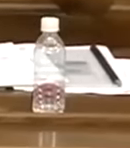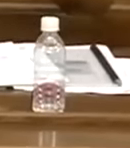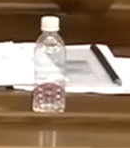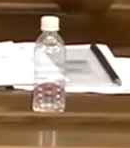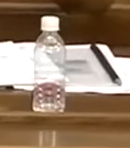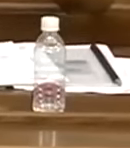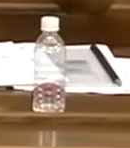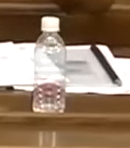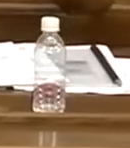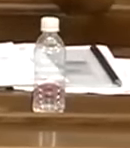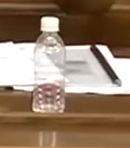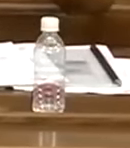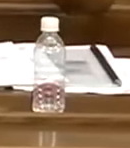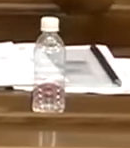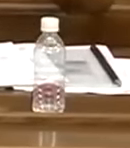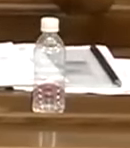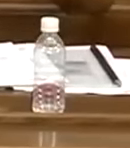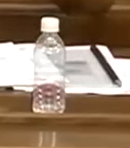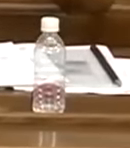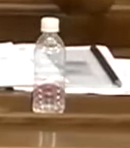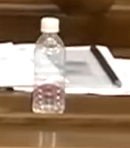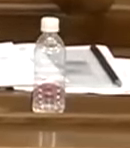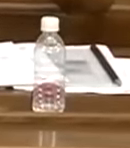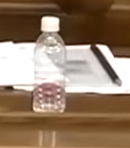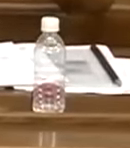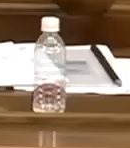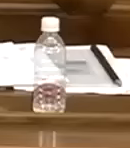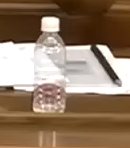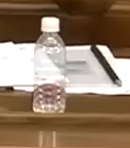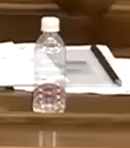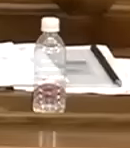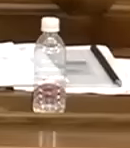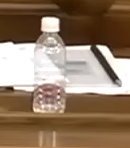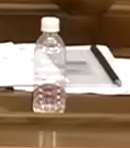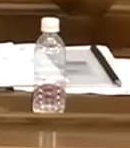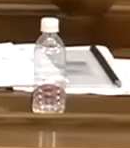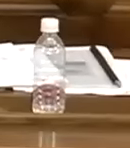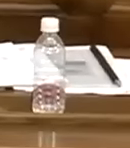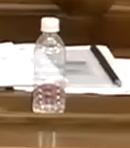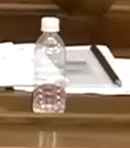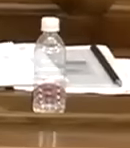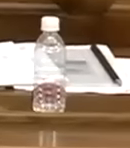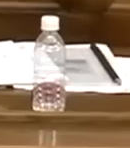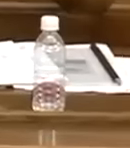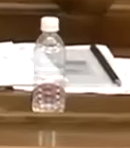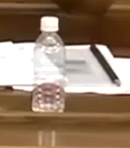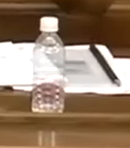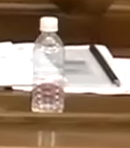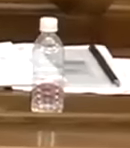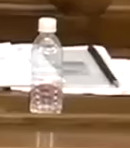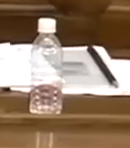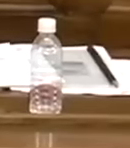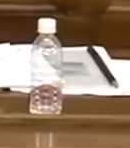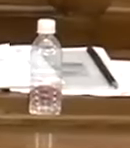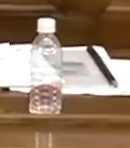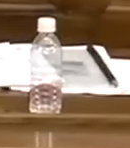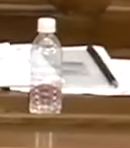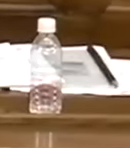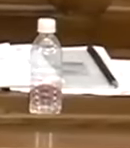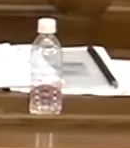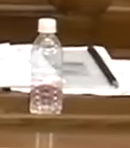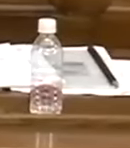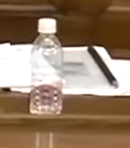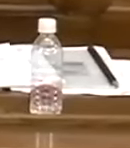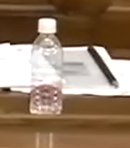expresar la voluntad de la unidad del alma nacional, la unión de todo un pueblo que